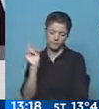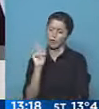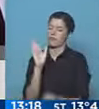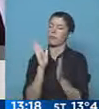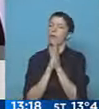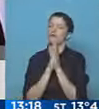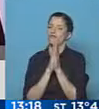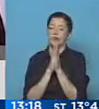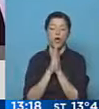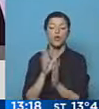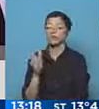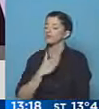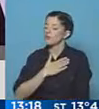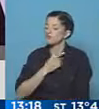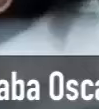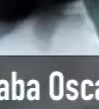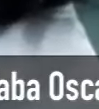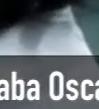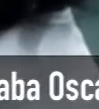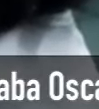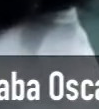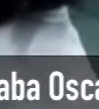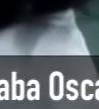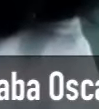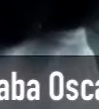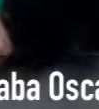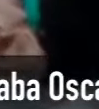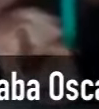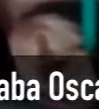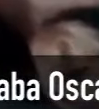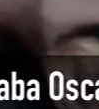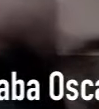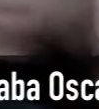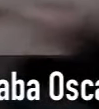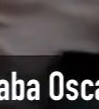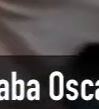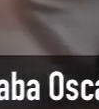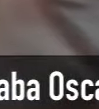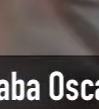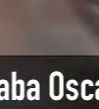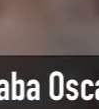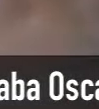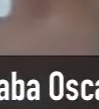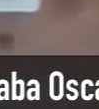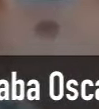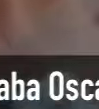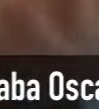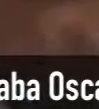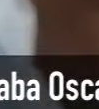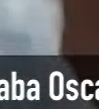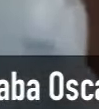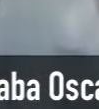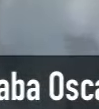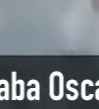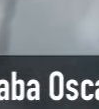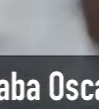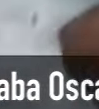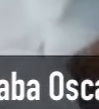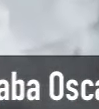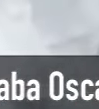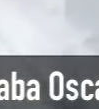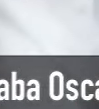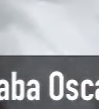yo no quiero parecerme a países que expulsan inmigrantes y dejan morir chicos en